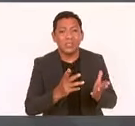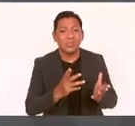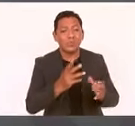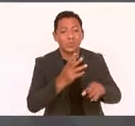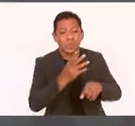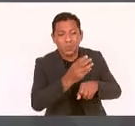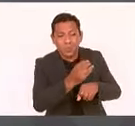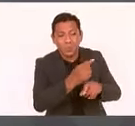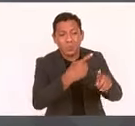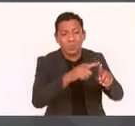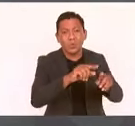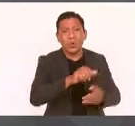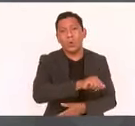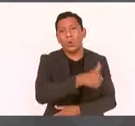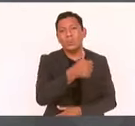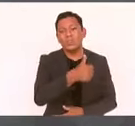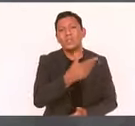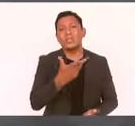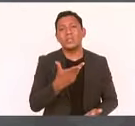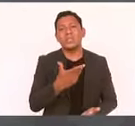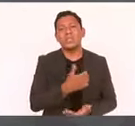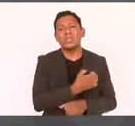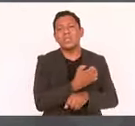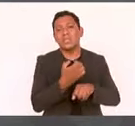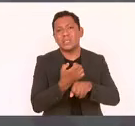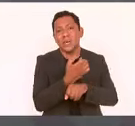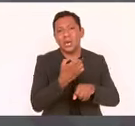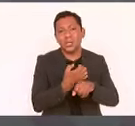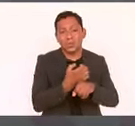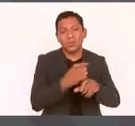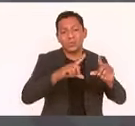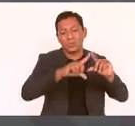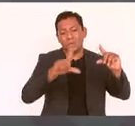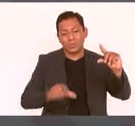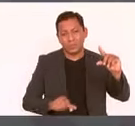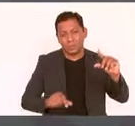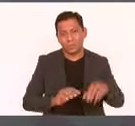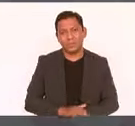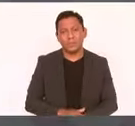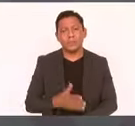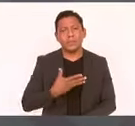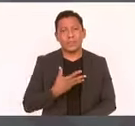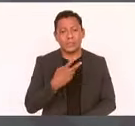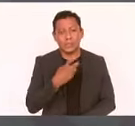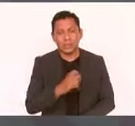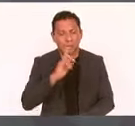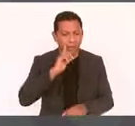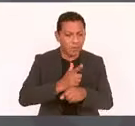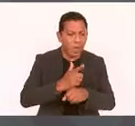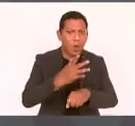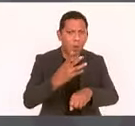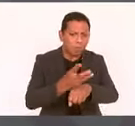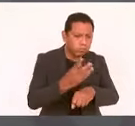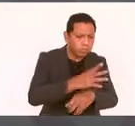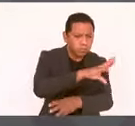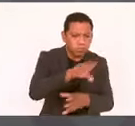históricos en 11 estados del país. De ellos, ya tenemos terminados